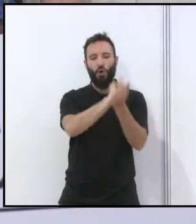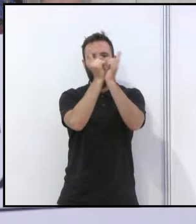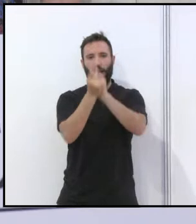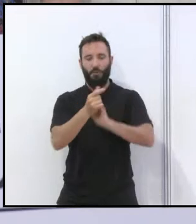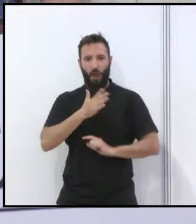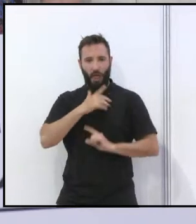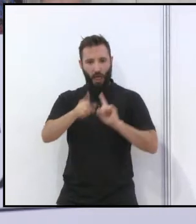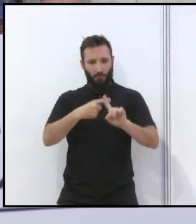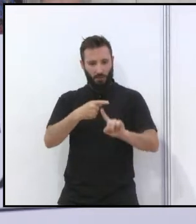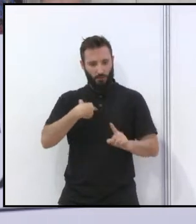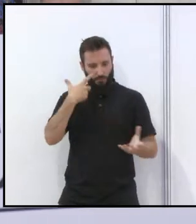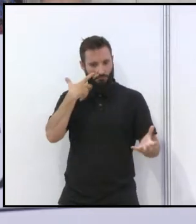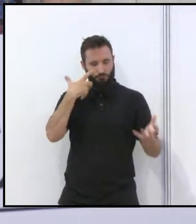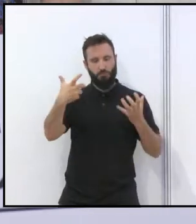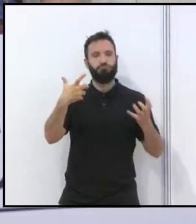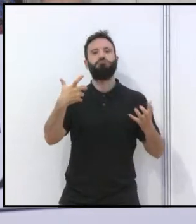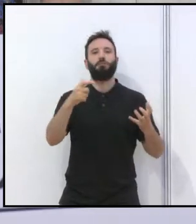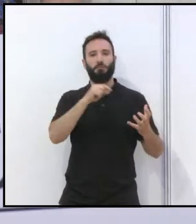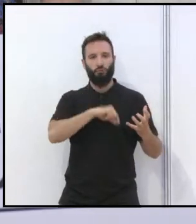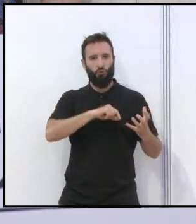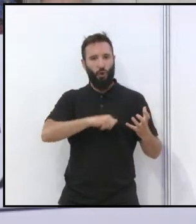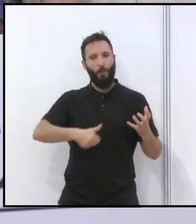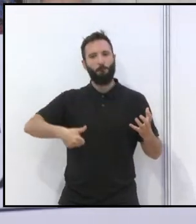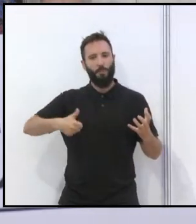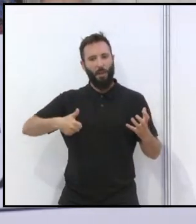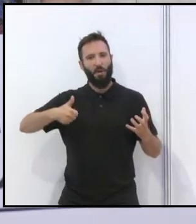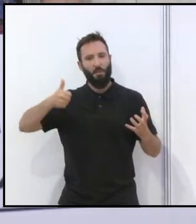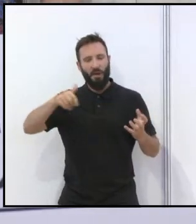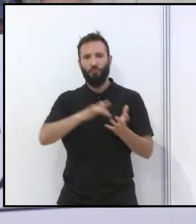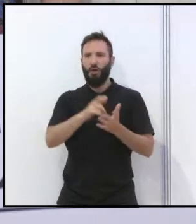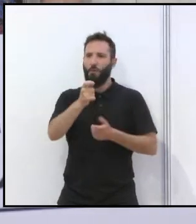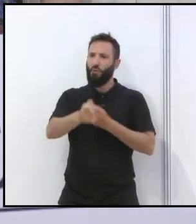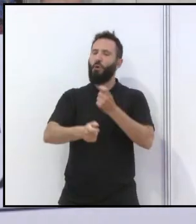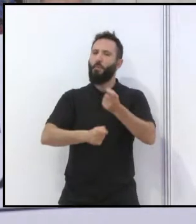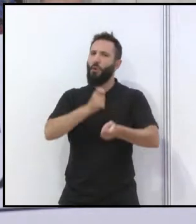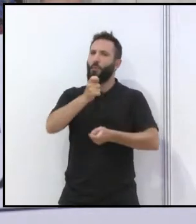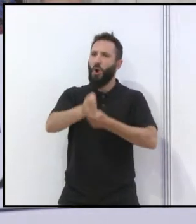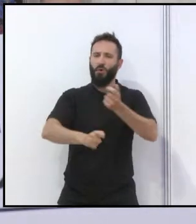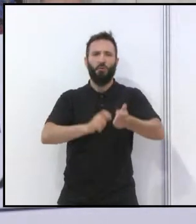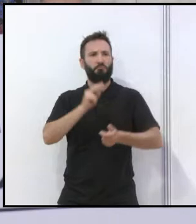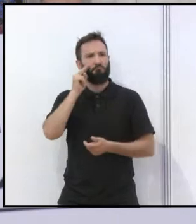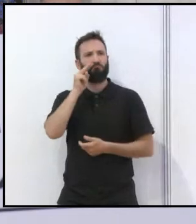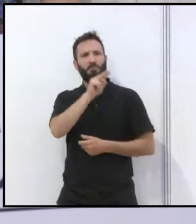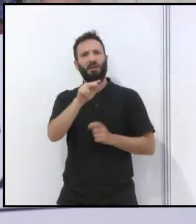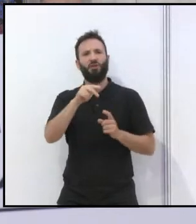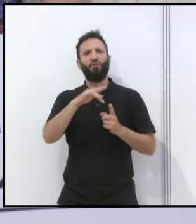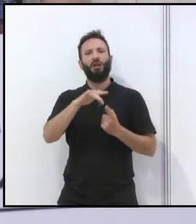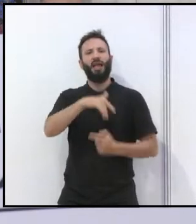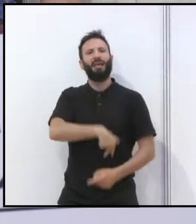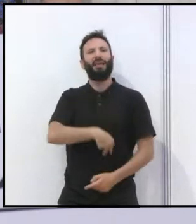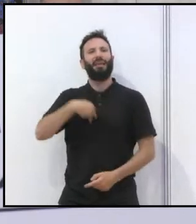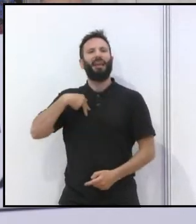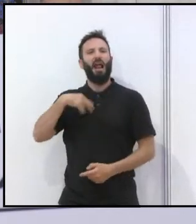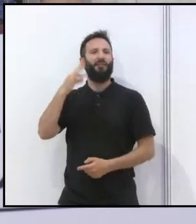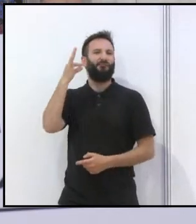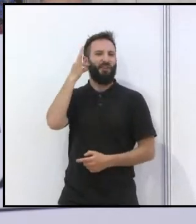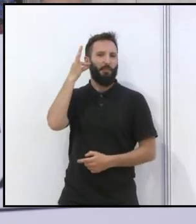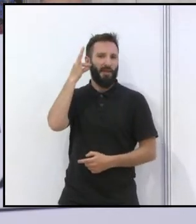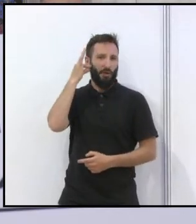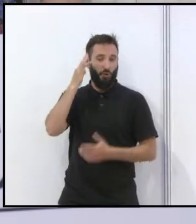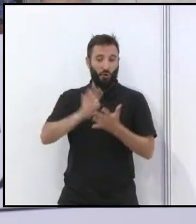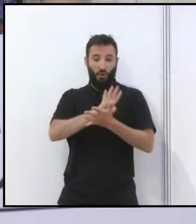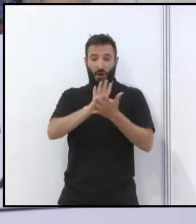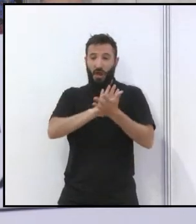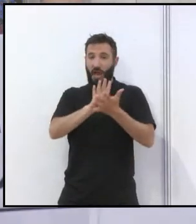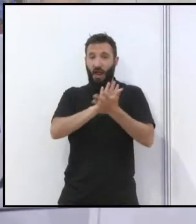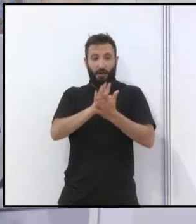más, cada vez veo más que sale, que irrumpe el genérico femenino cuando toca hablar en